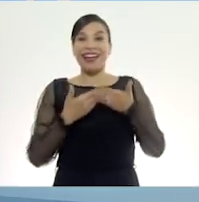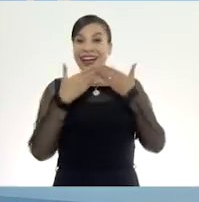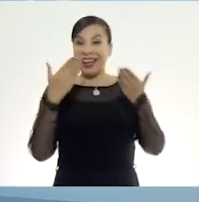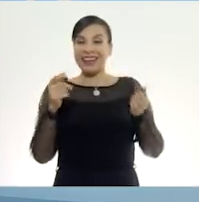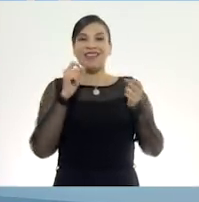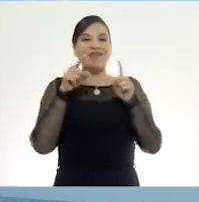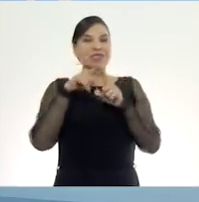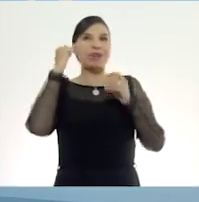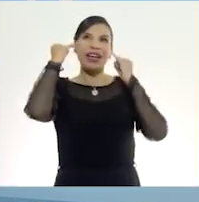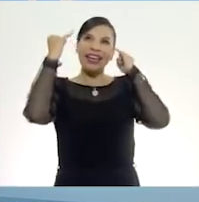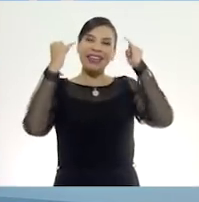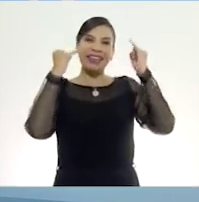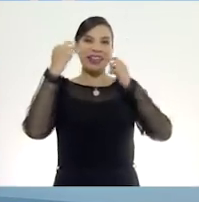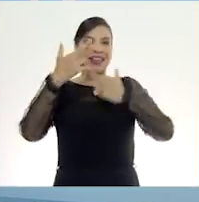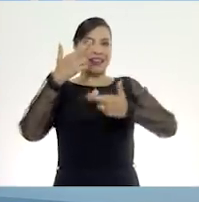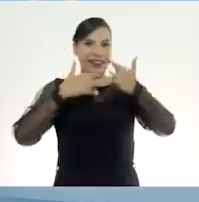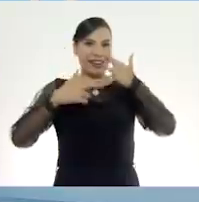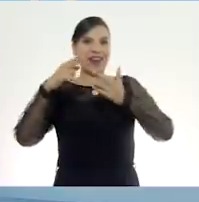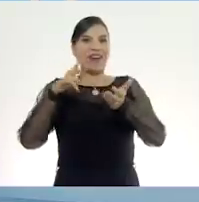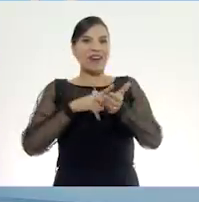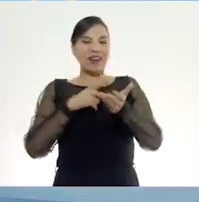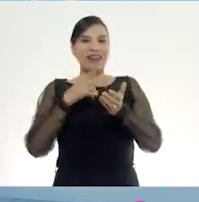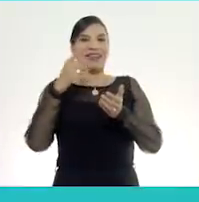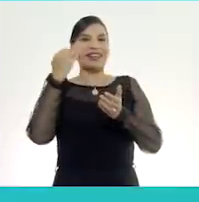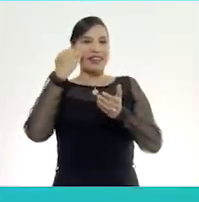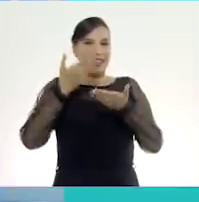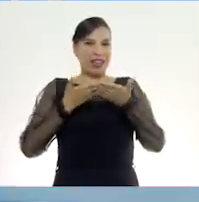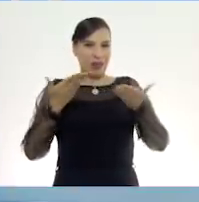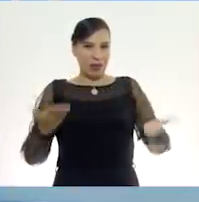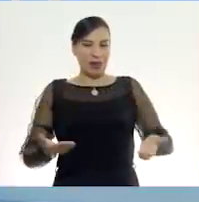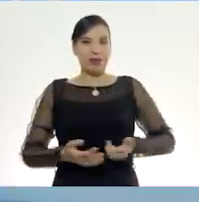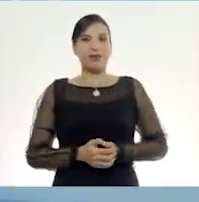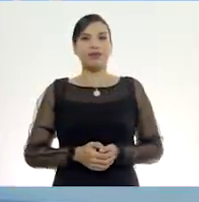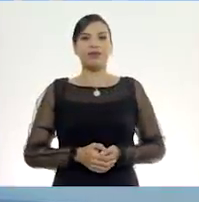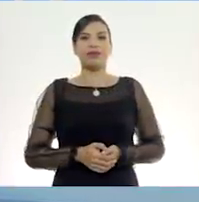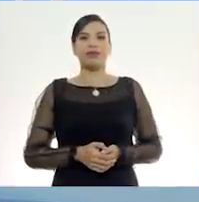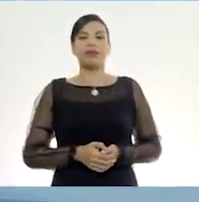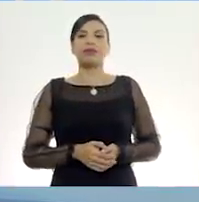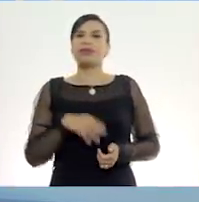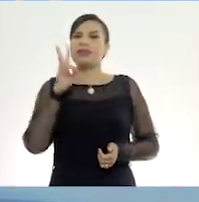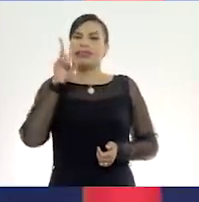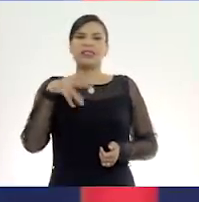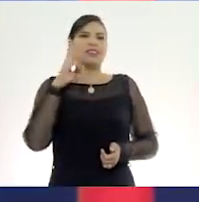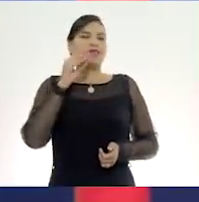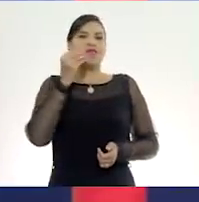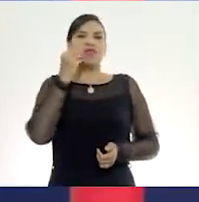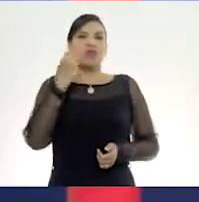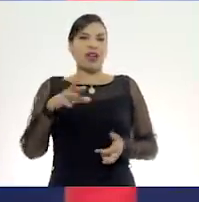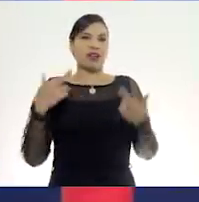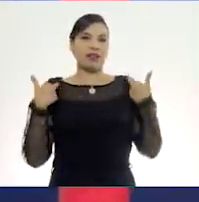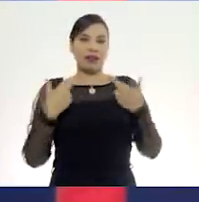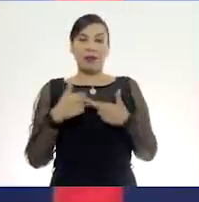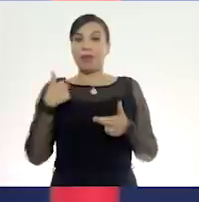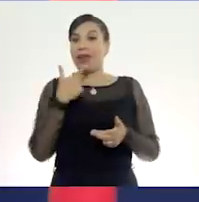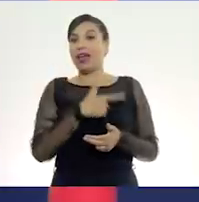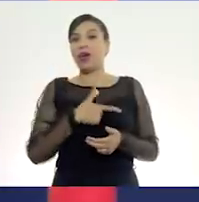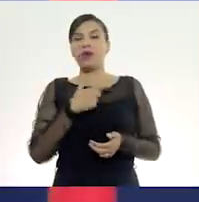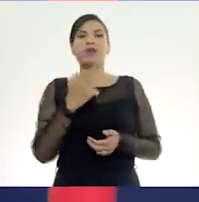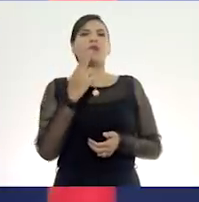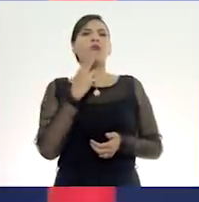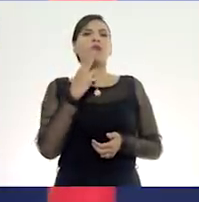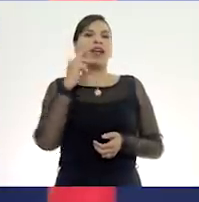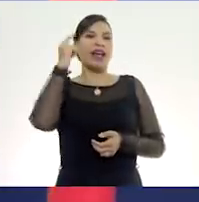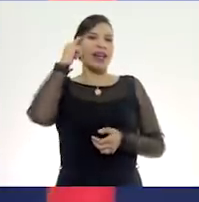la imaginación para regresarnos nuevamente a nuestro tiempo. Estuvo muy padre, profesor. A mí me encanta utilizar